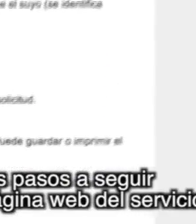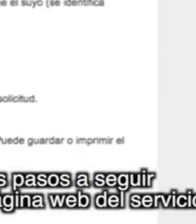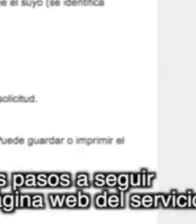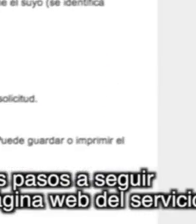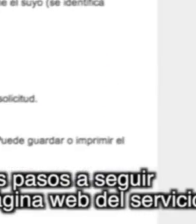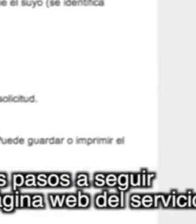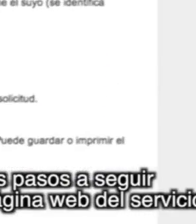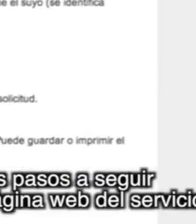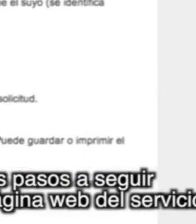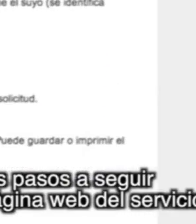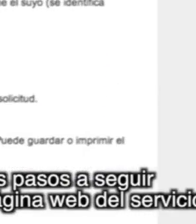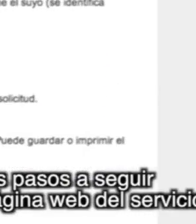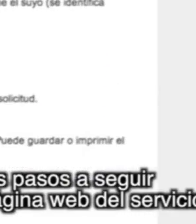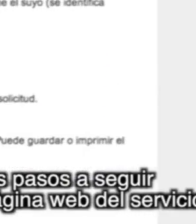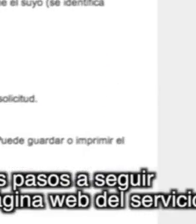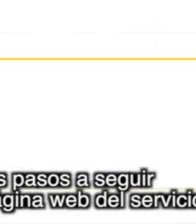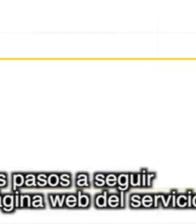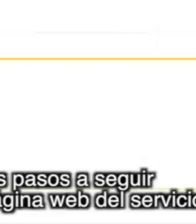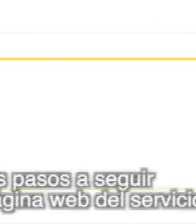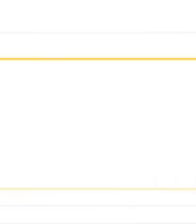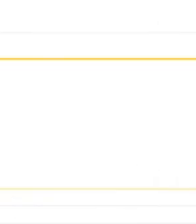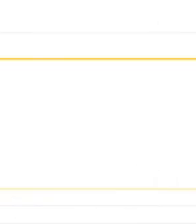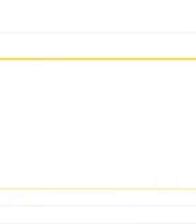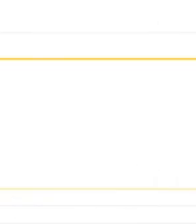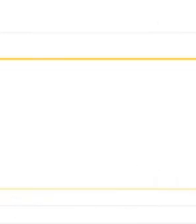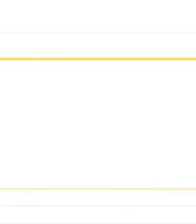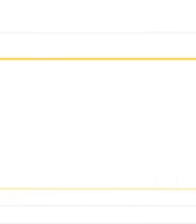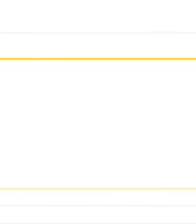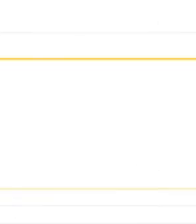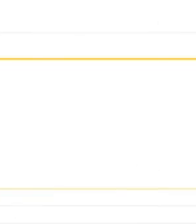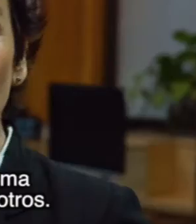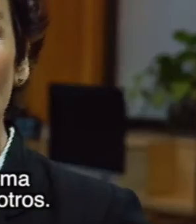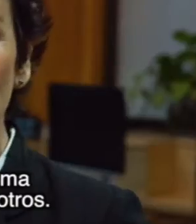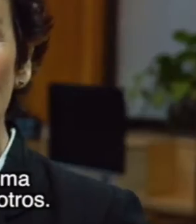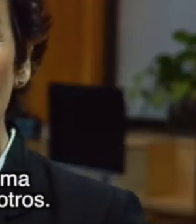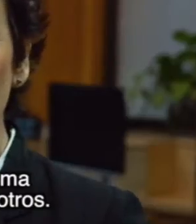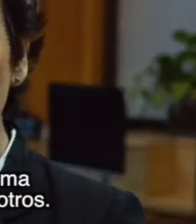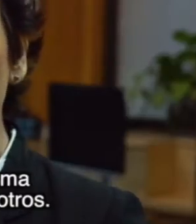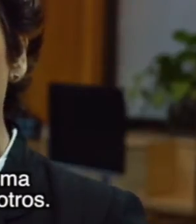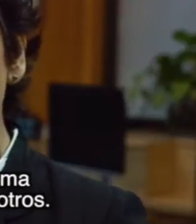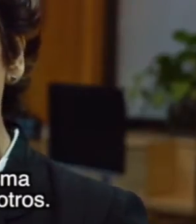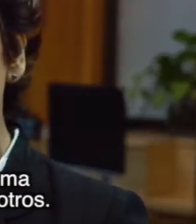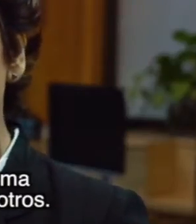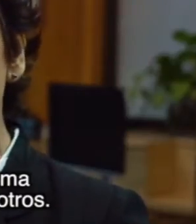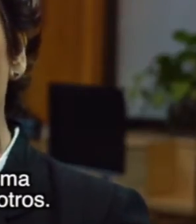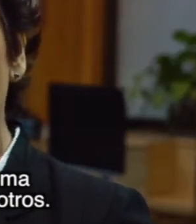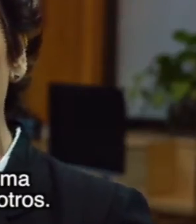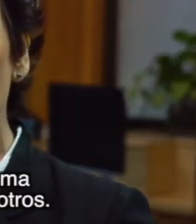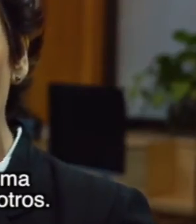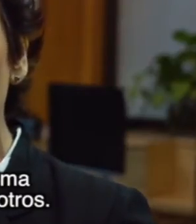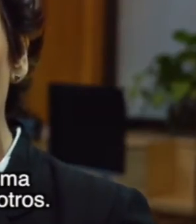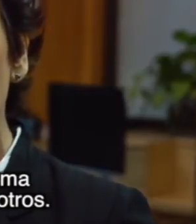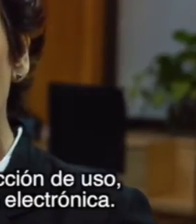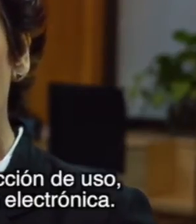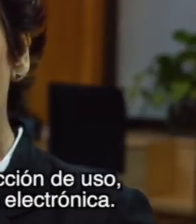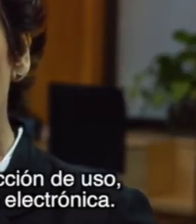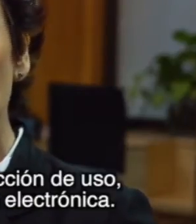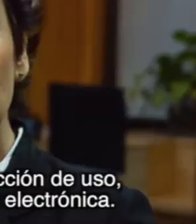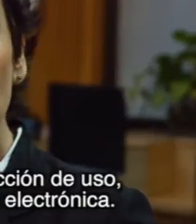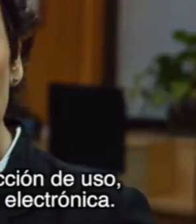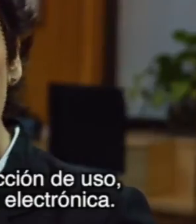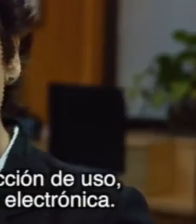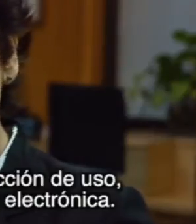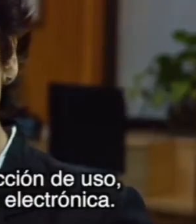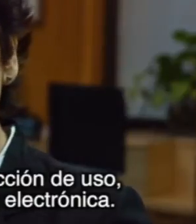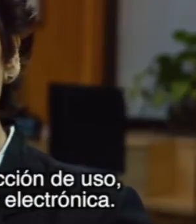seleccionado y el enlace a la página web del servicio. Es un proyecto que camina en la misma dirección que estamos trabajando nosotros, que es